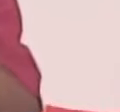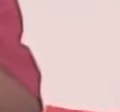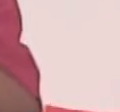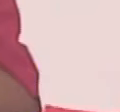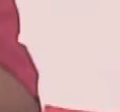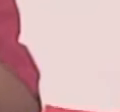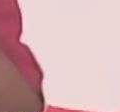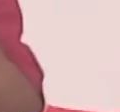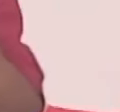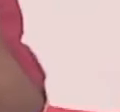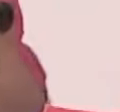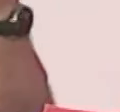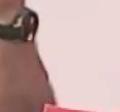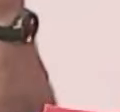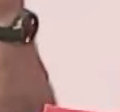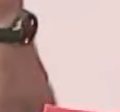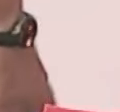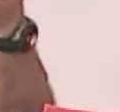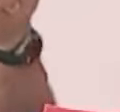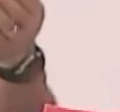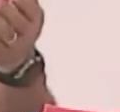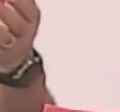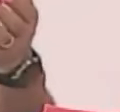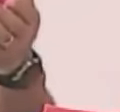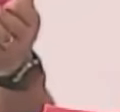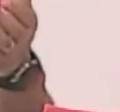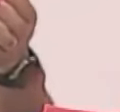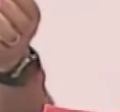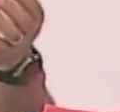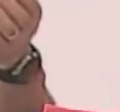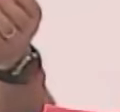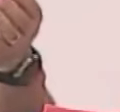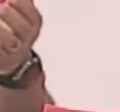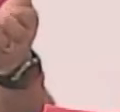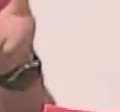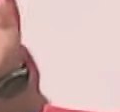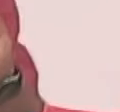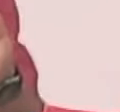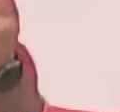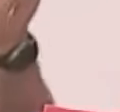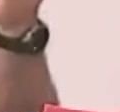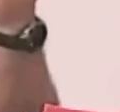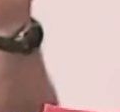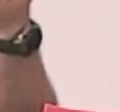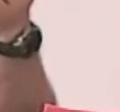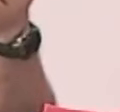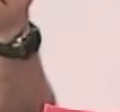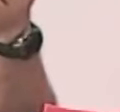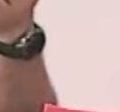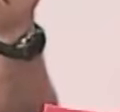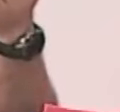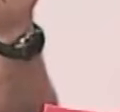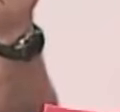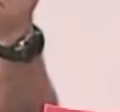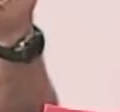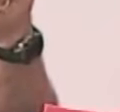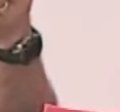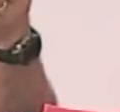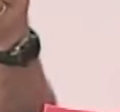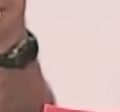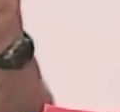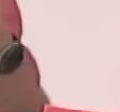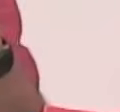en lo personal yo vengo diciendo desde esto, perdóname que lo tome en lo personal, desde hace mucho tiempo aquí en esta instancia,